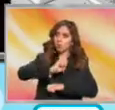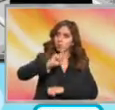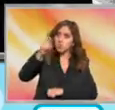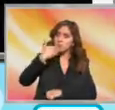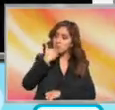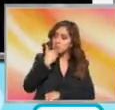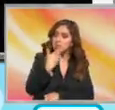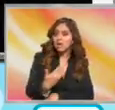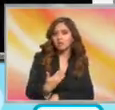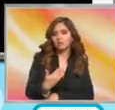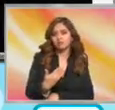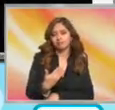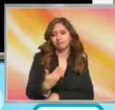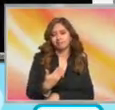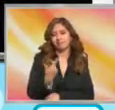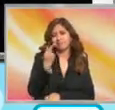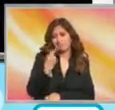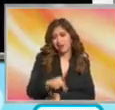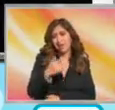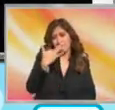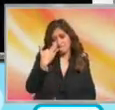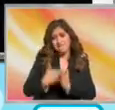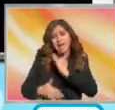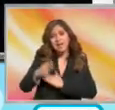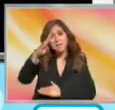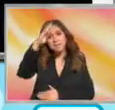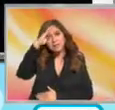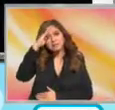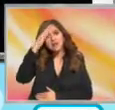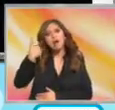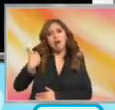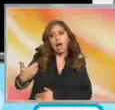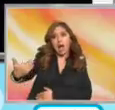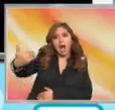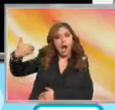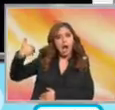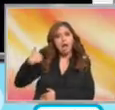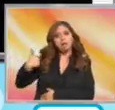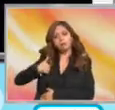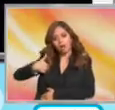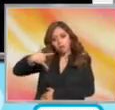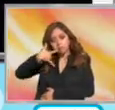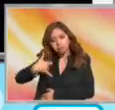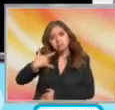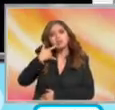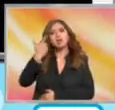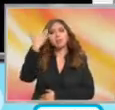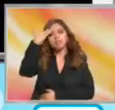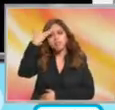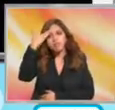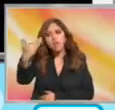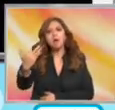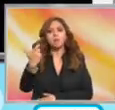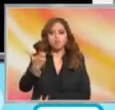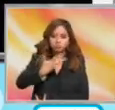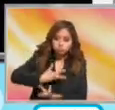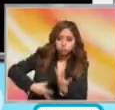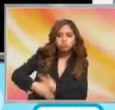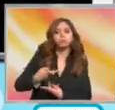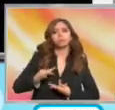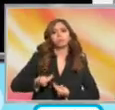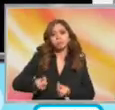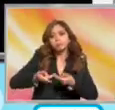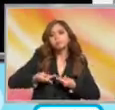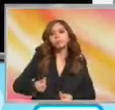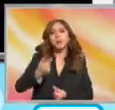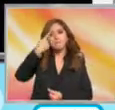Pero muchas veces no se ponen a pensar precisamente en lo que te costó. Claro. El tiempo que te costó, el dinero y el esfuerzo que te costó llegar ahí. O sea, Sí. creen que llegó